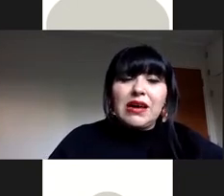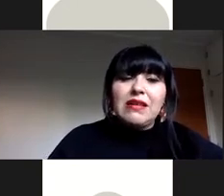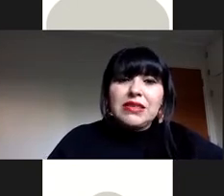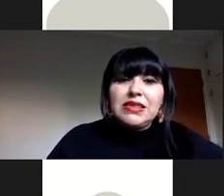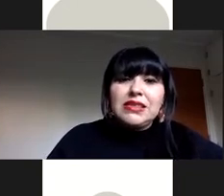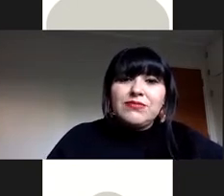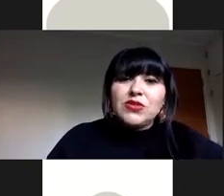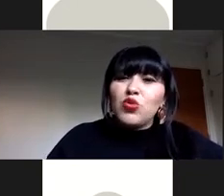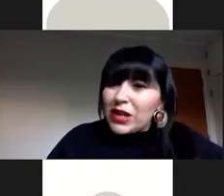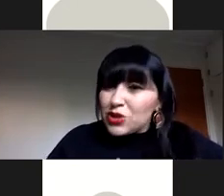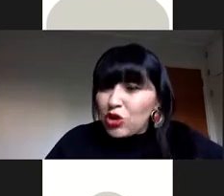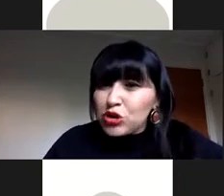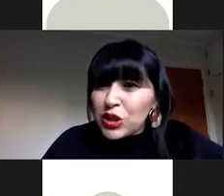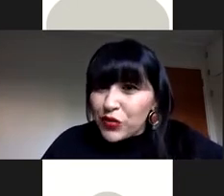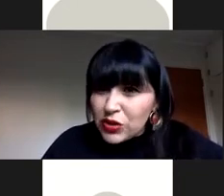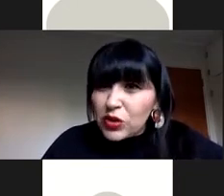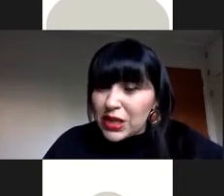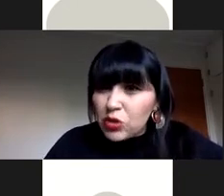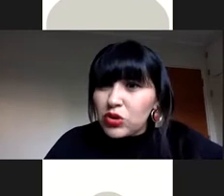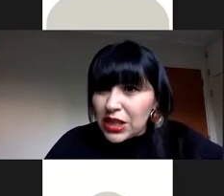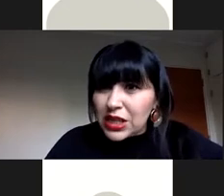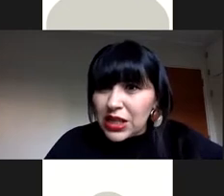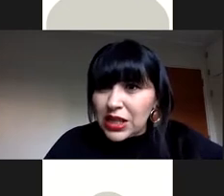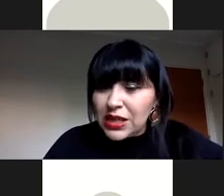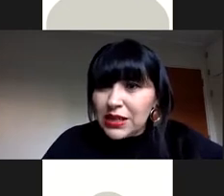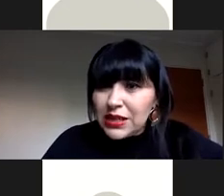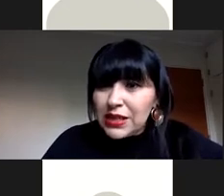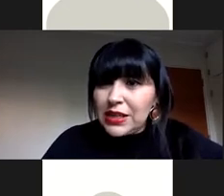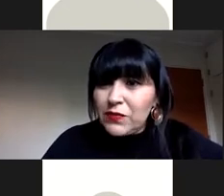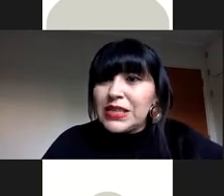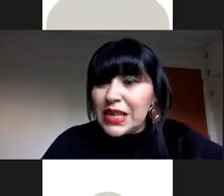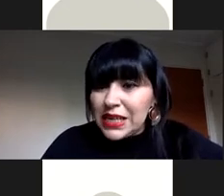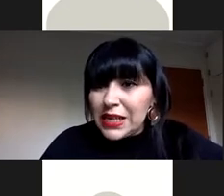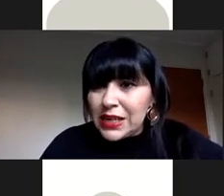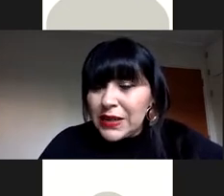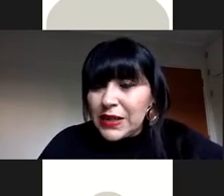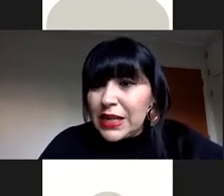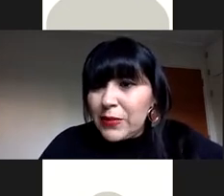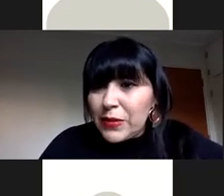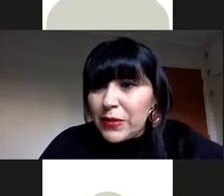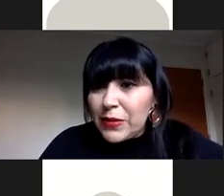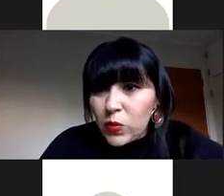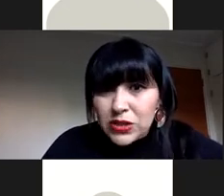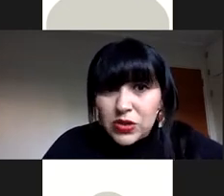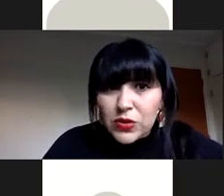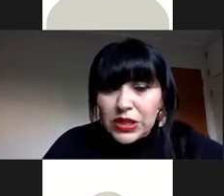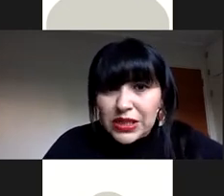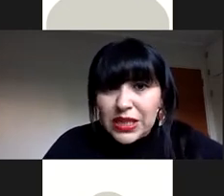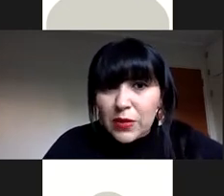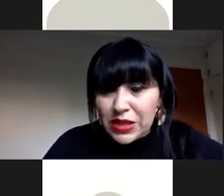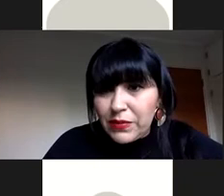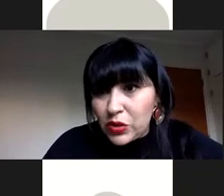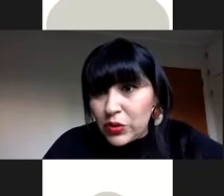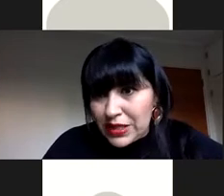mortalidad? ¿Cuáles son los efectos que creen ustedes que va a traer en el mediano y largo plazo